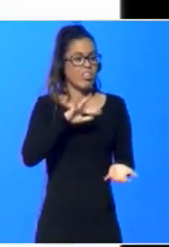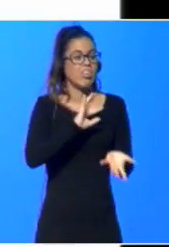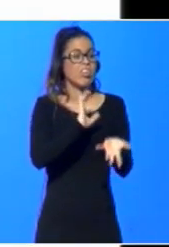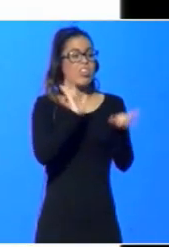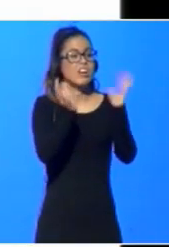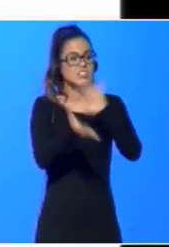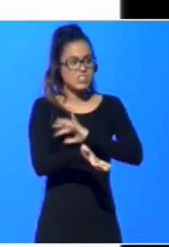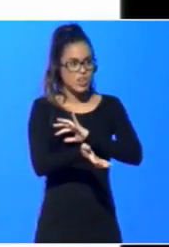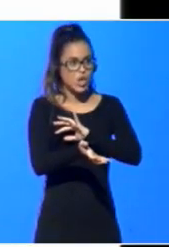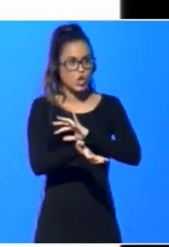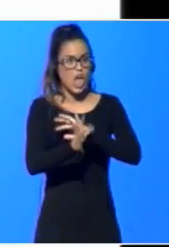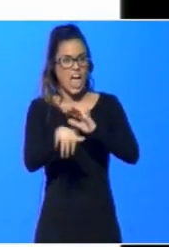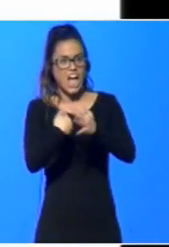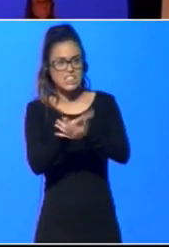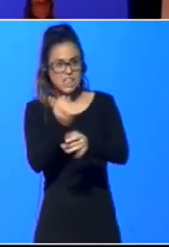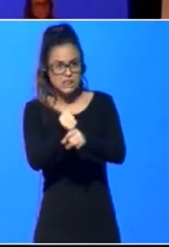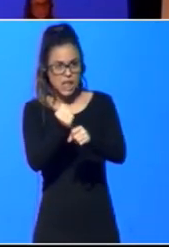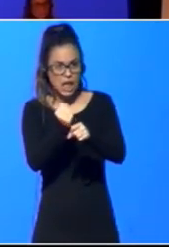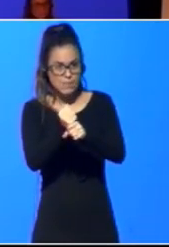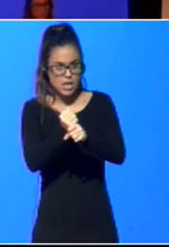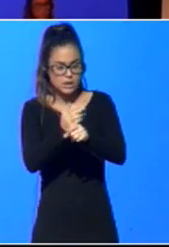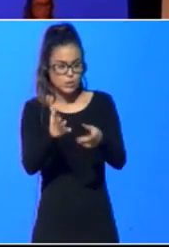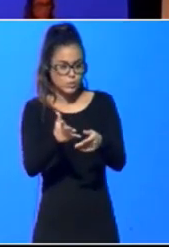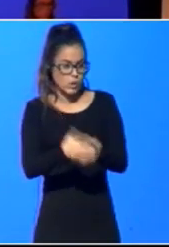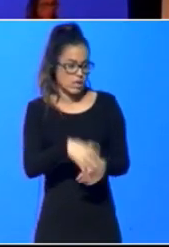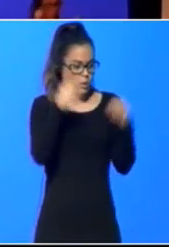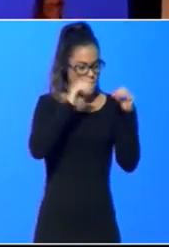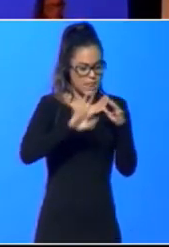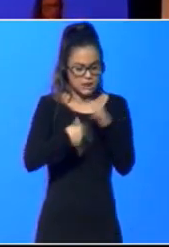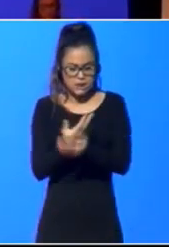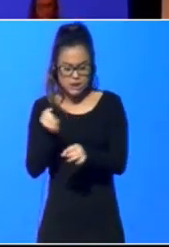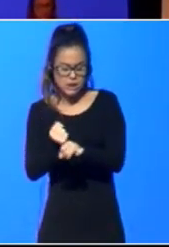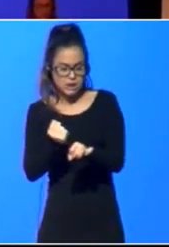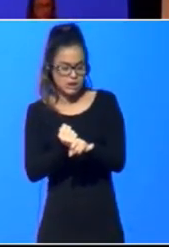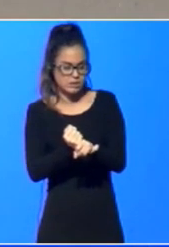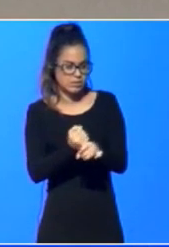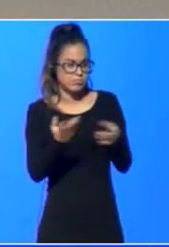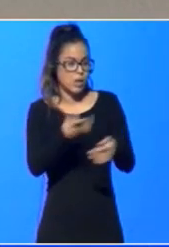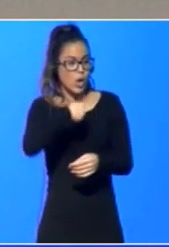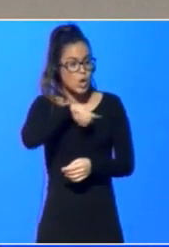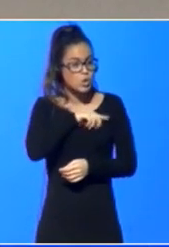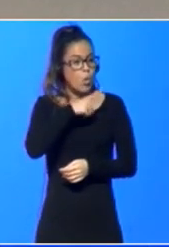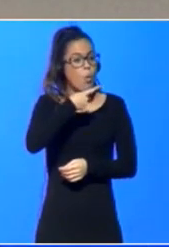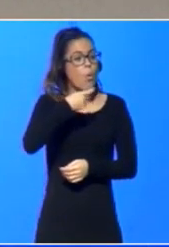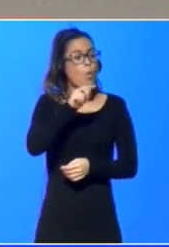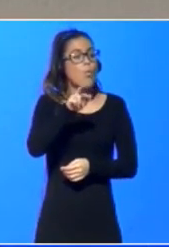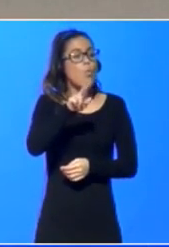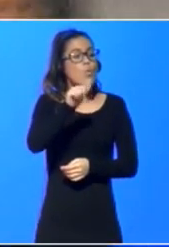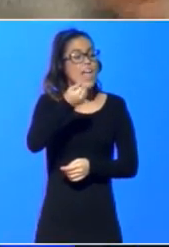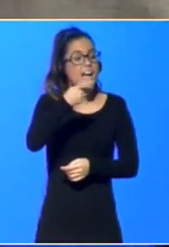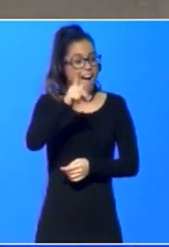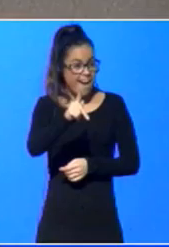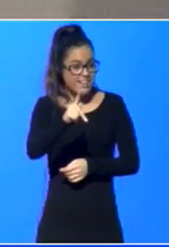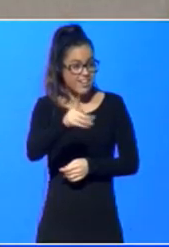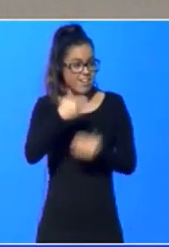del trabajo. Y ahí Sigor nos dio las pinceladas, ¿no?, de cómo a través de Gureak estas personas, ¿no?,